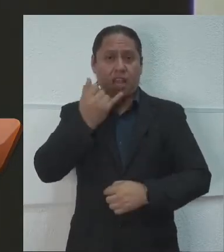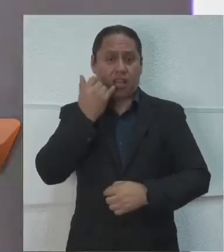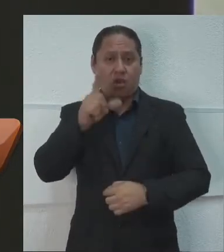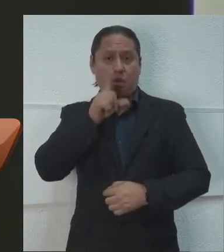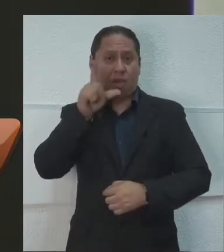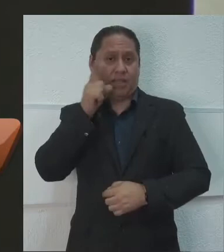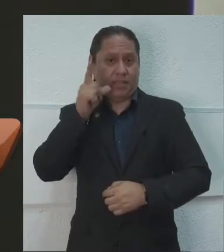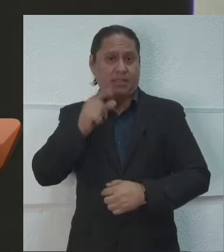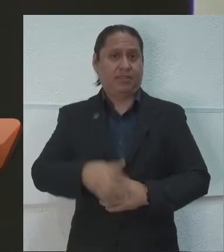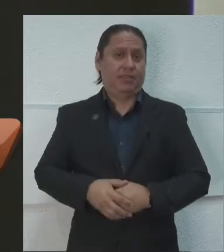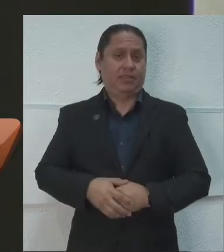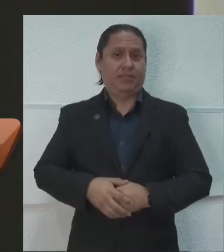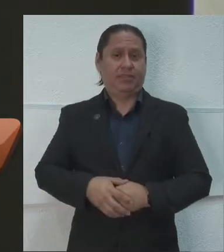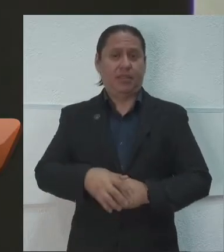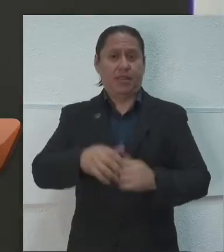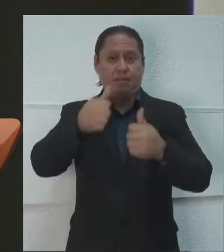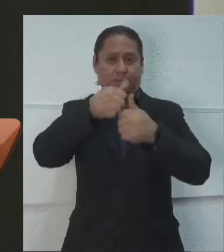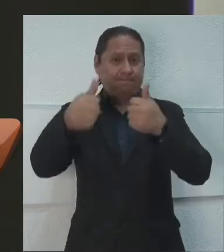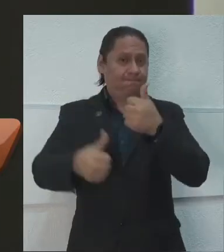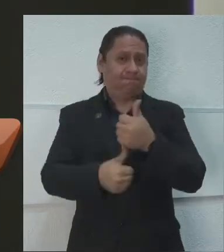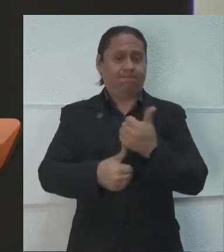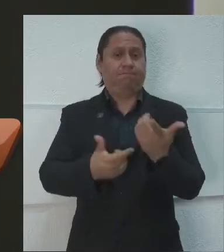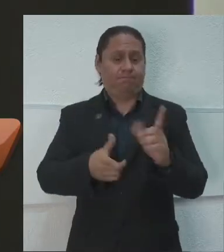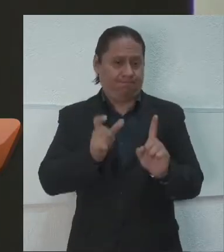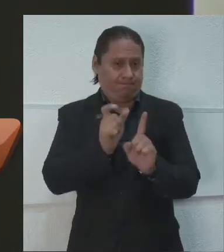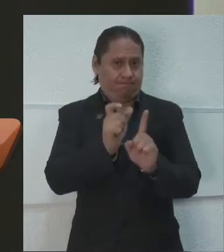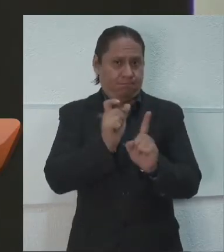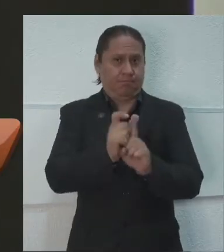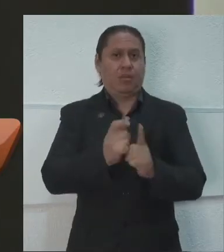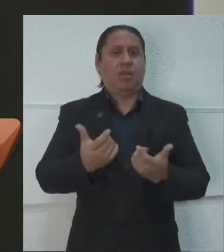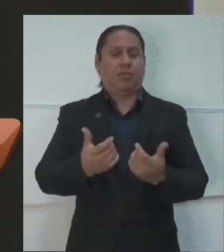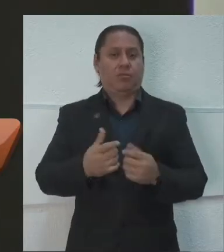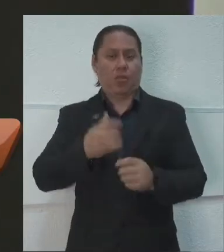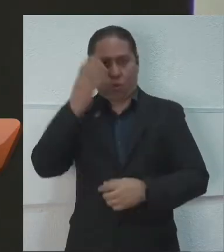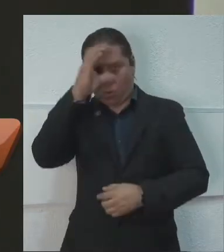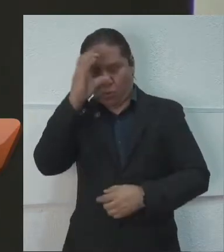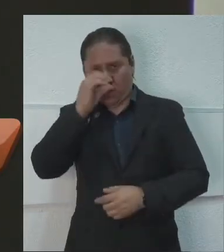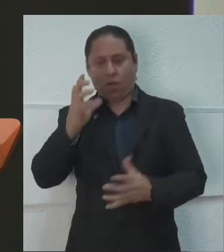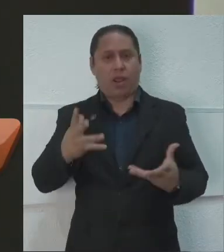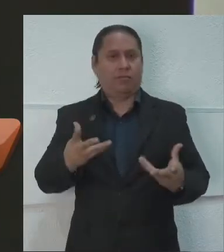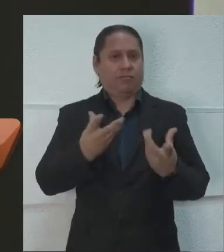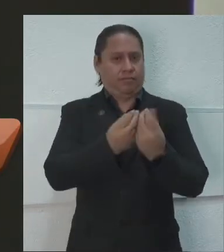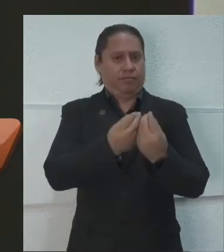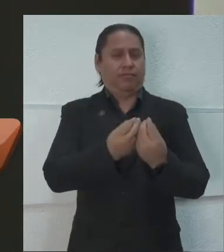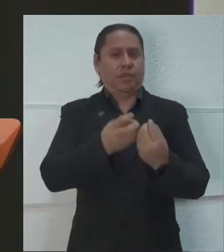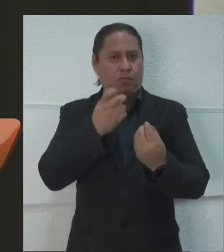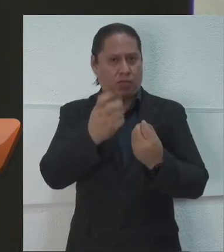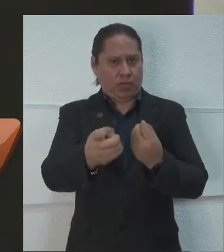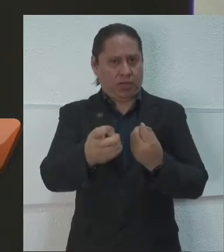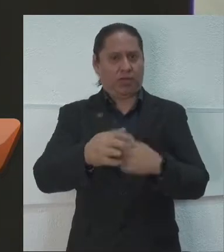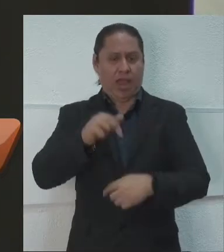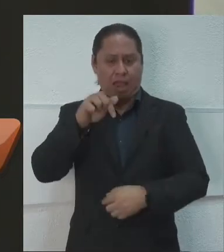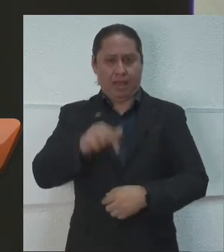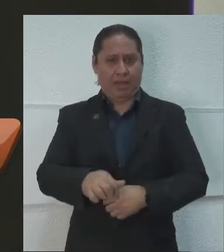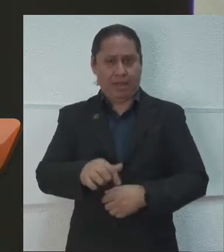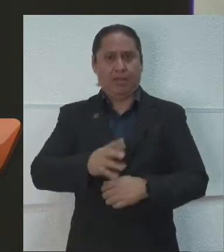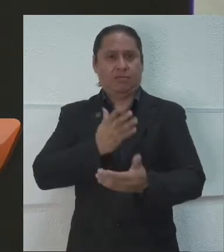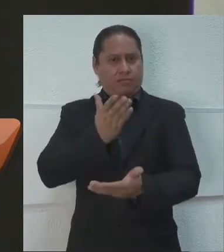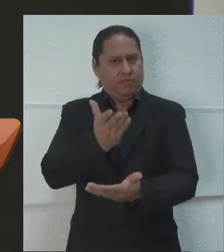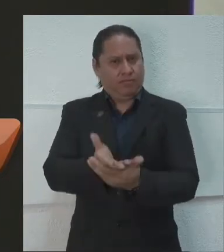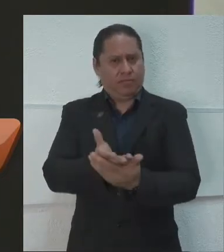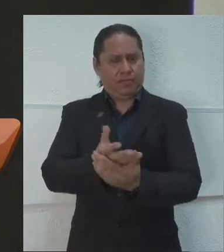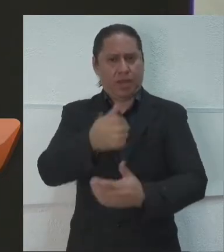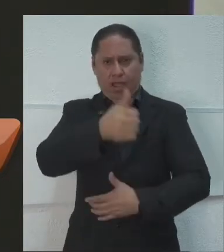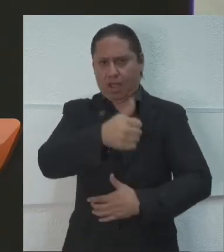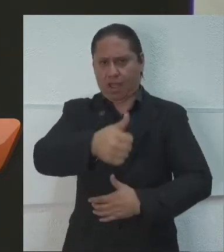Constitución en donde respalda estas culturas vivas. Es por ello que nos sumamos desde esta tribuna a solicitarles